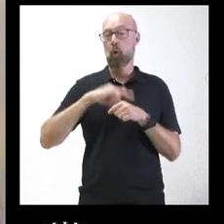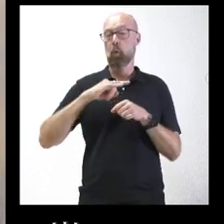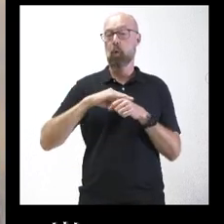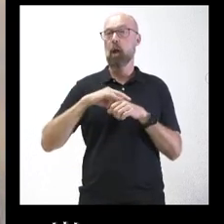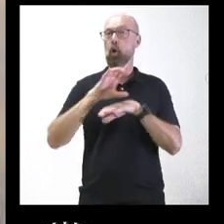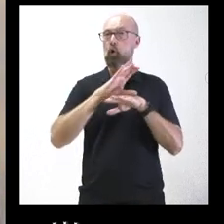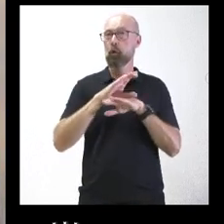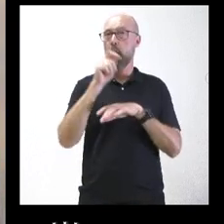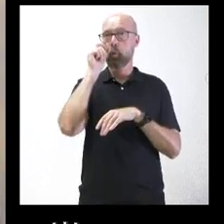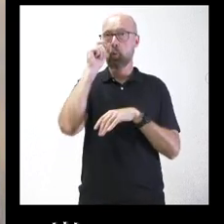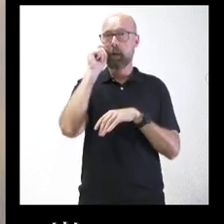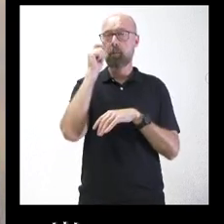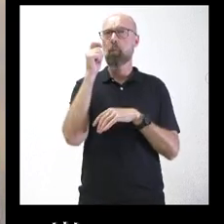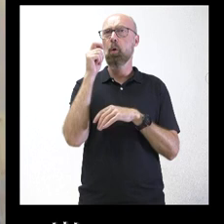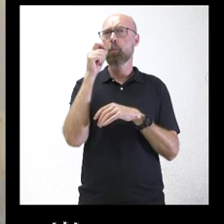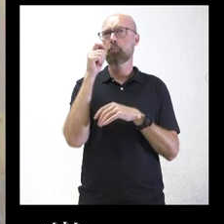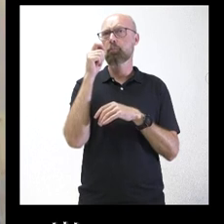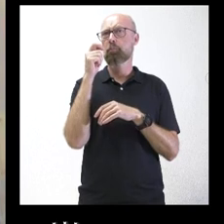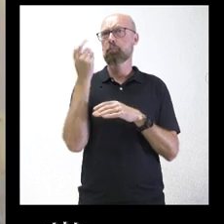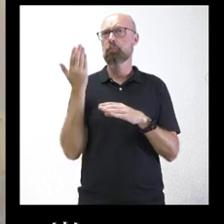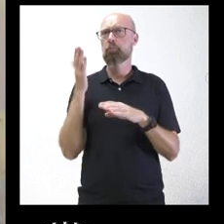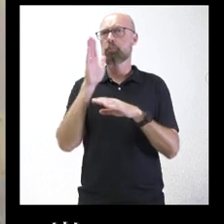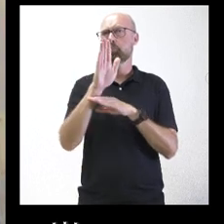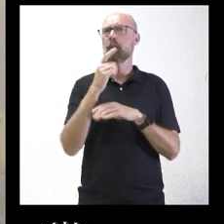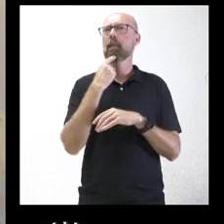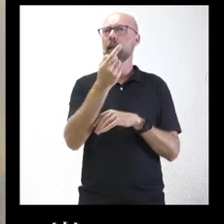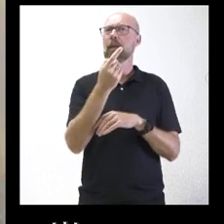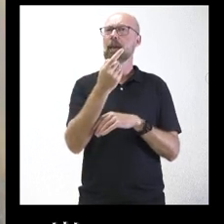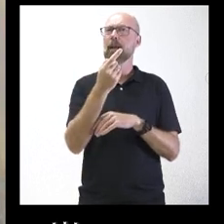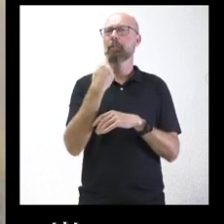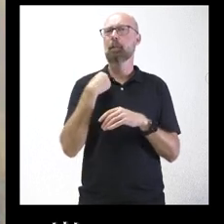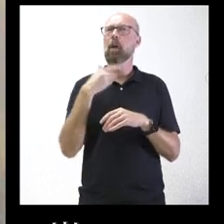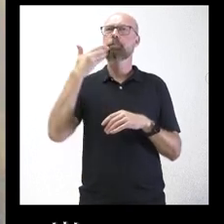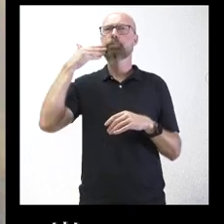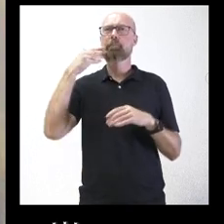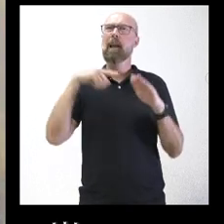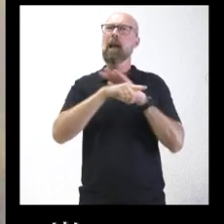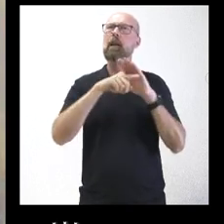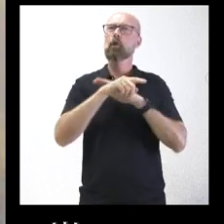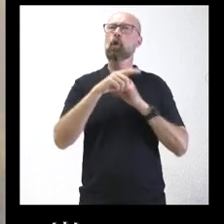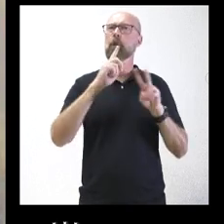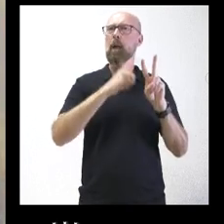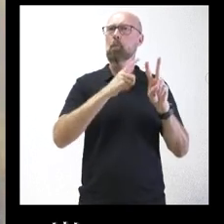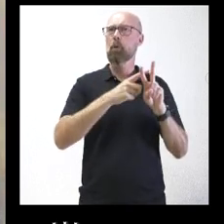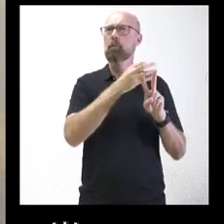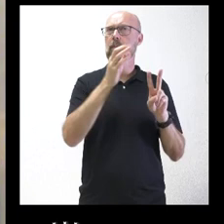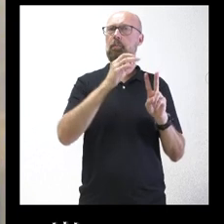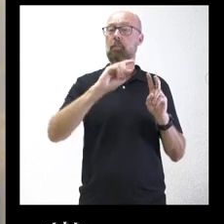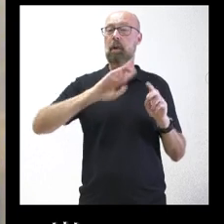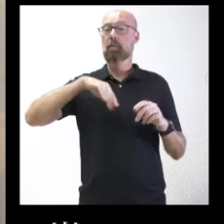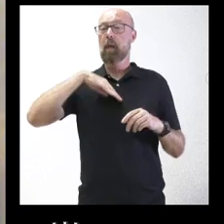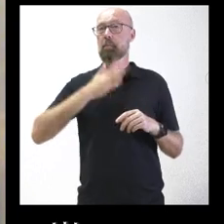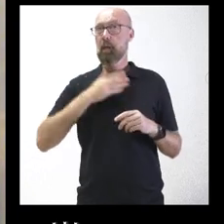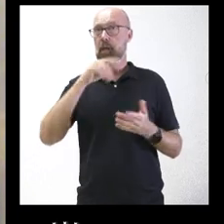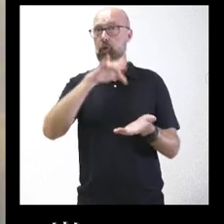salió a presumir la gestión de vox de este área y al día siguiente un patrimonio de la humanidad y estoy hablando